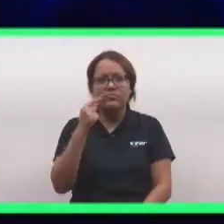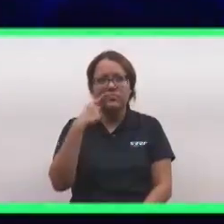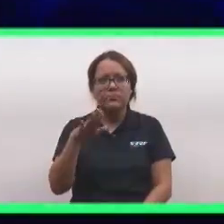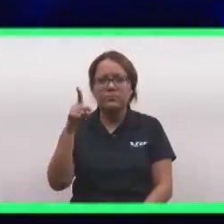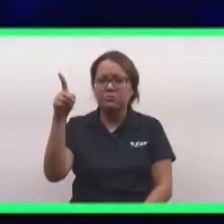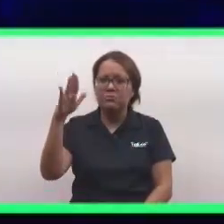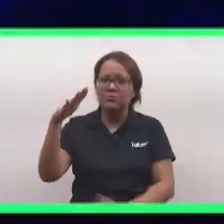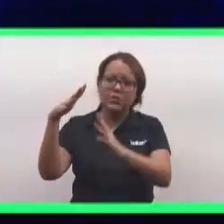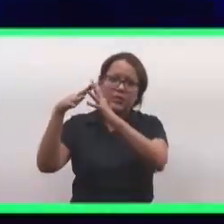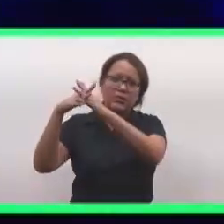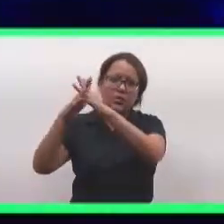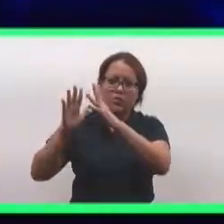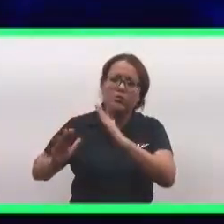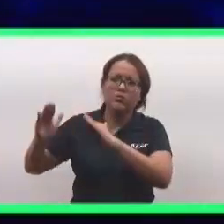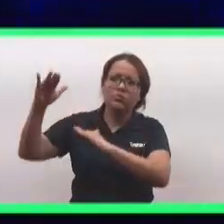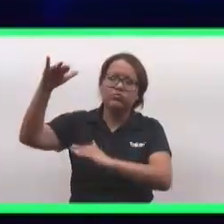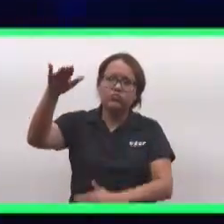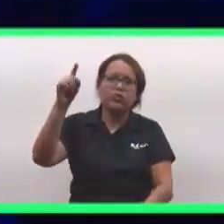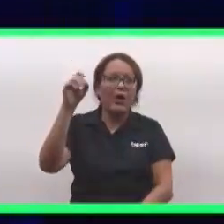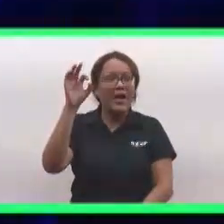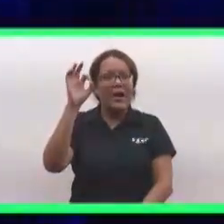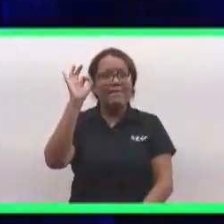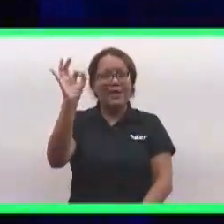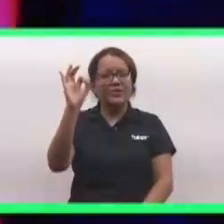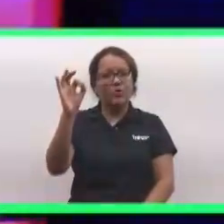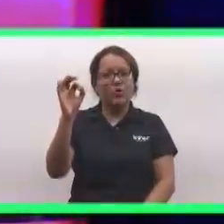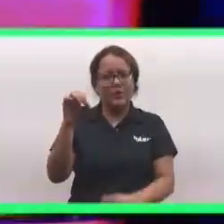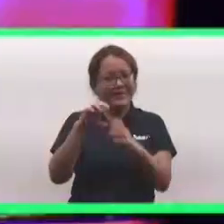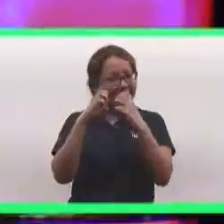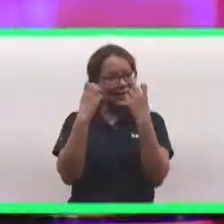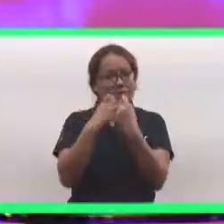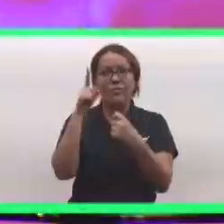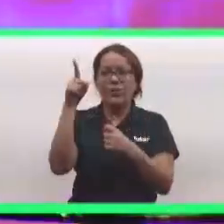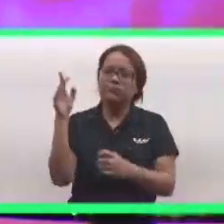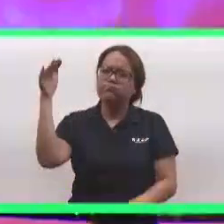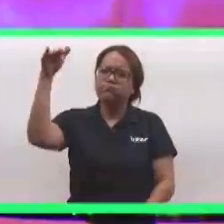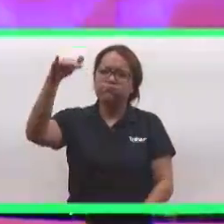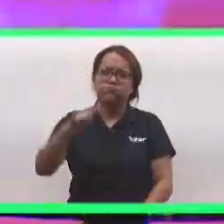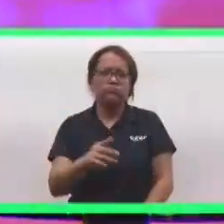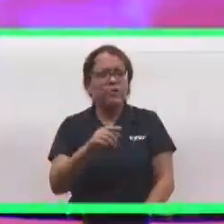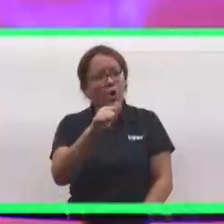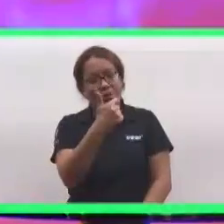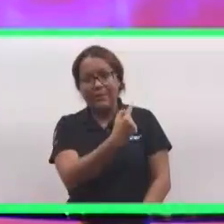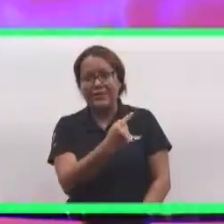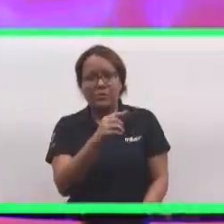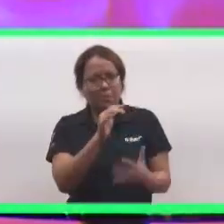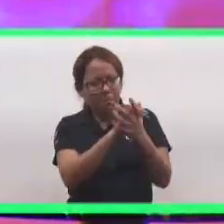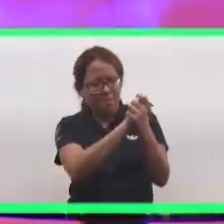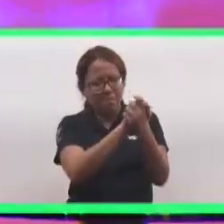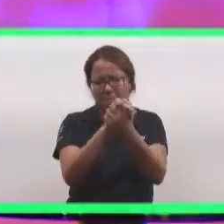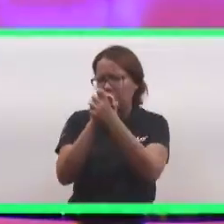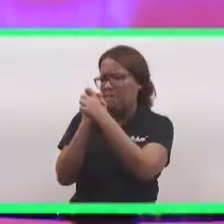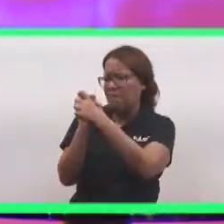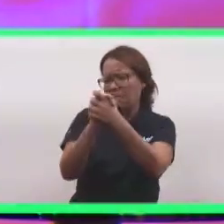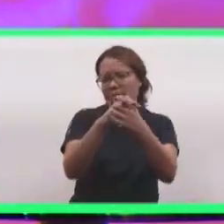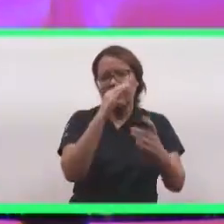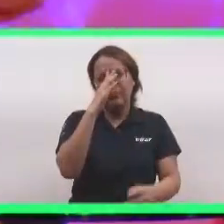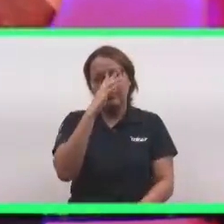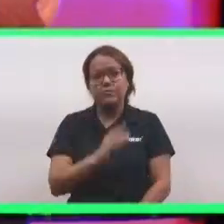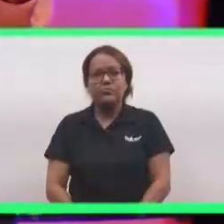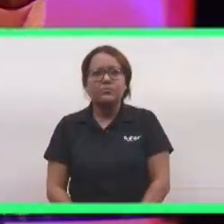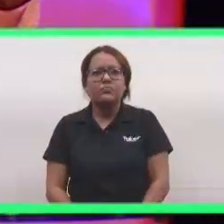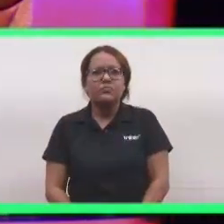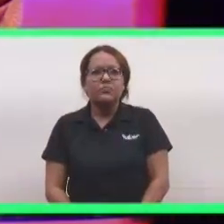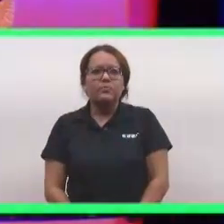allá en Houston con los pastores y nos encontramos con otros que tenemos ratos de no ver y nos presentamos Convención Bautista del Sur versus